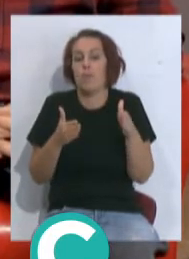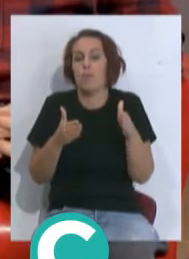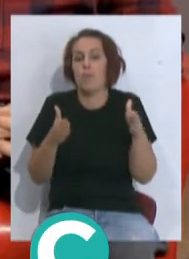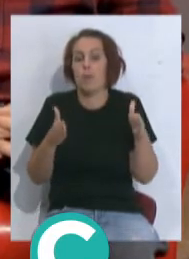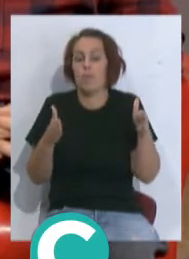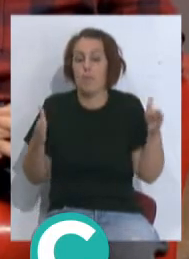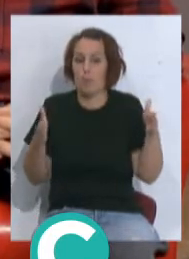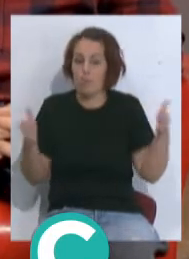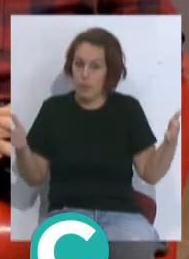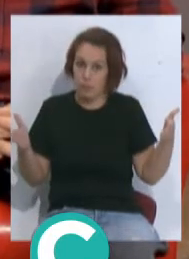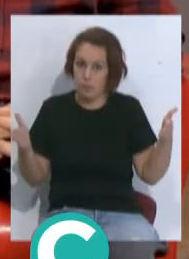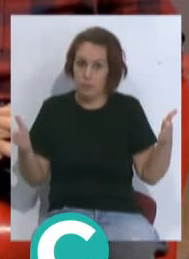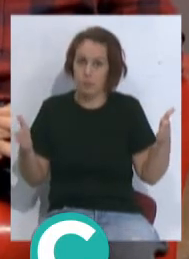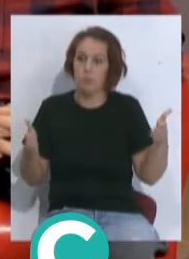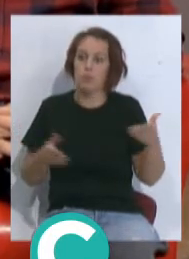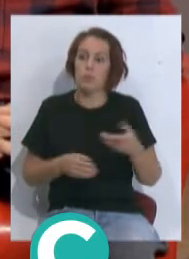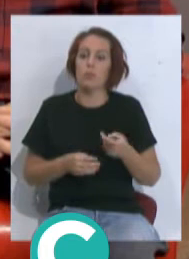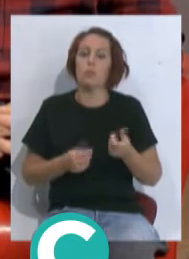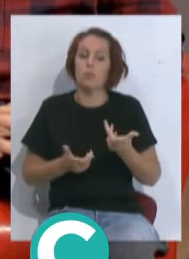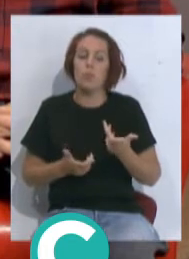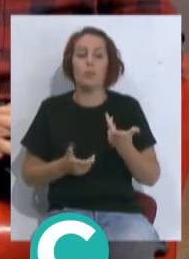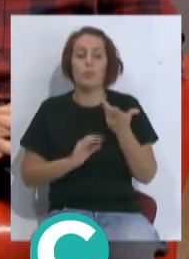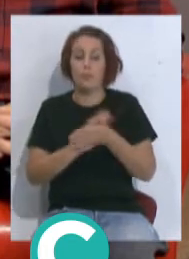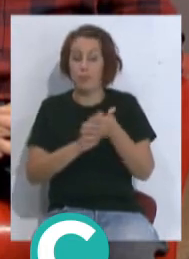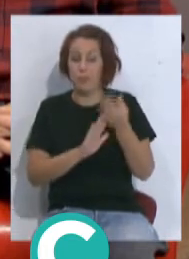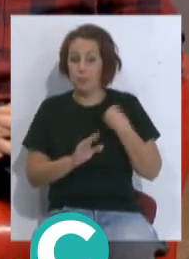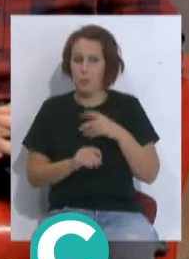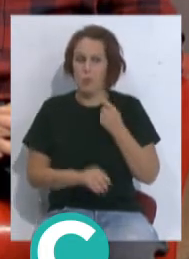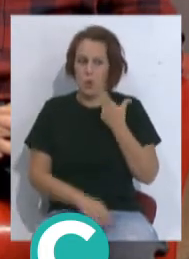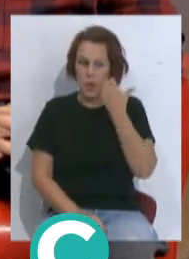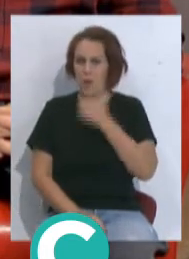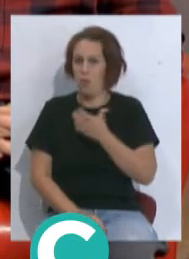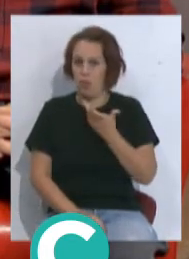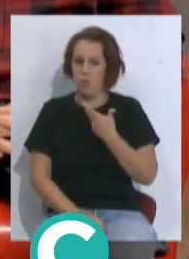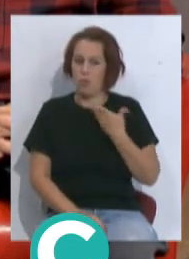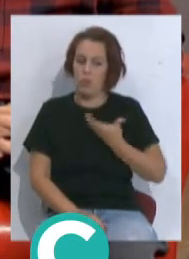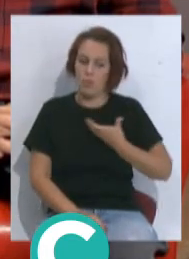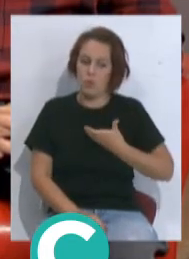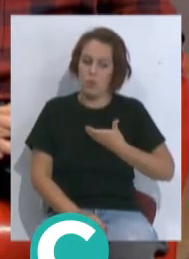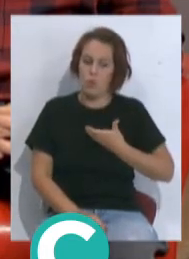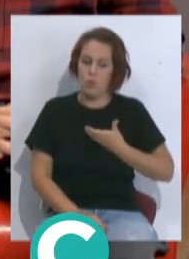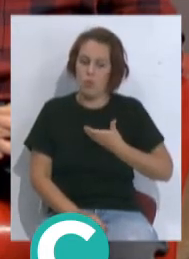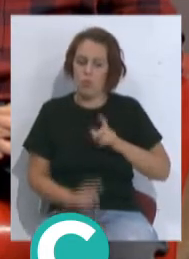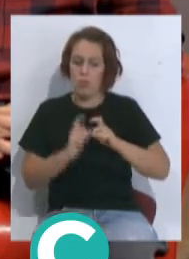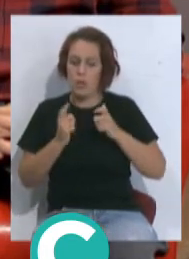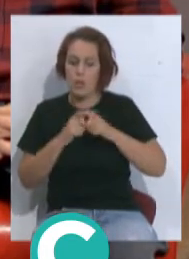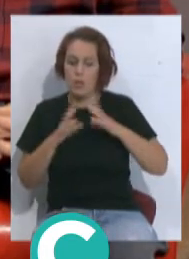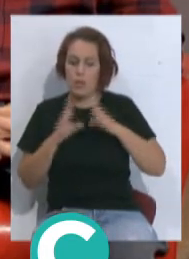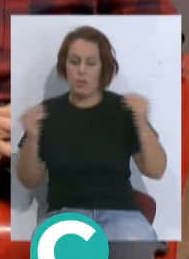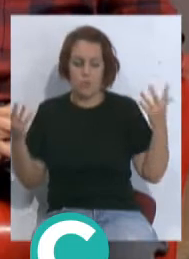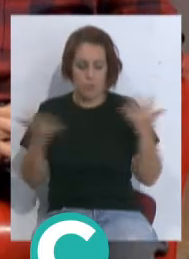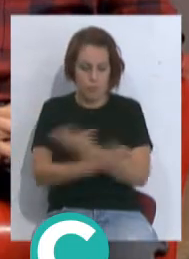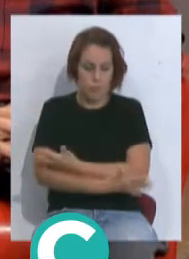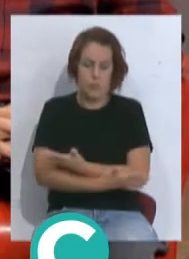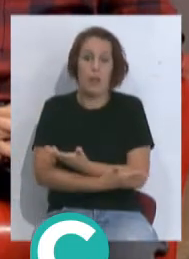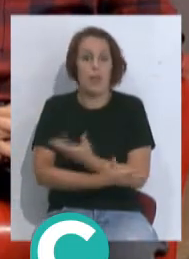la apertura, y es un poco... lo que hablábamos, ¿no? Que es un poco extraño como que el ayuntamiento esté como remando a contracorriente, que